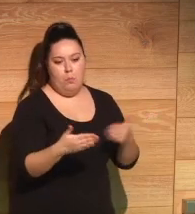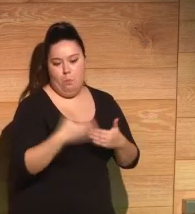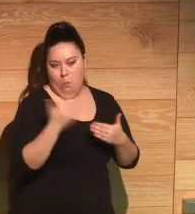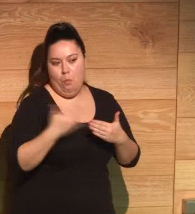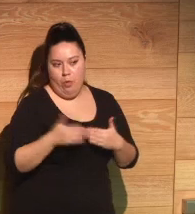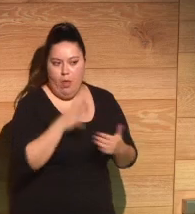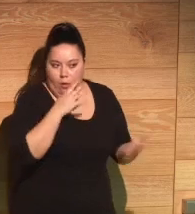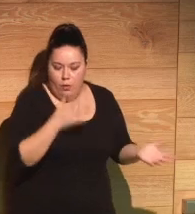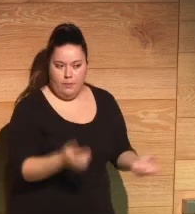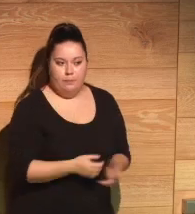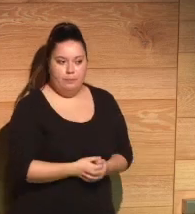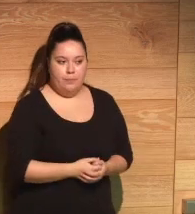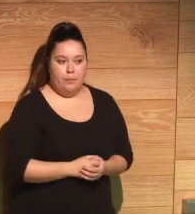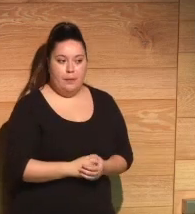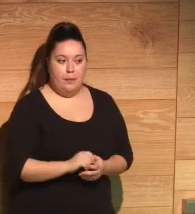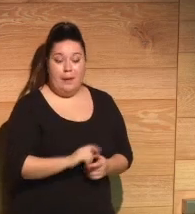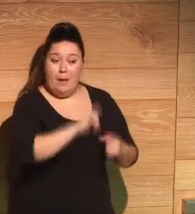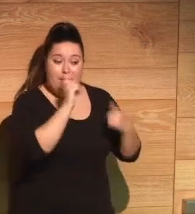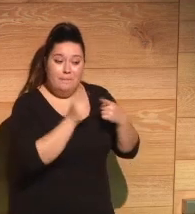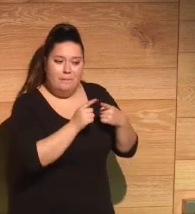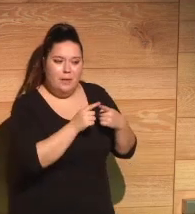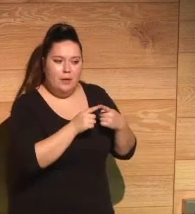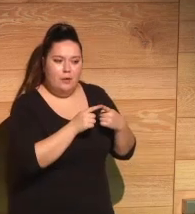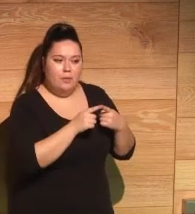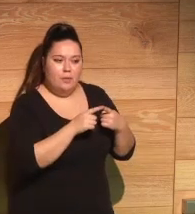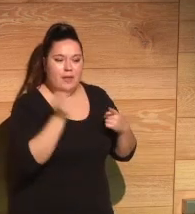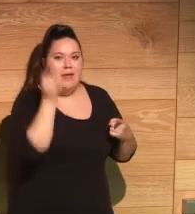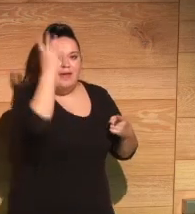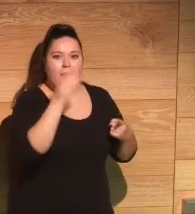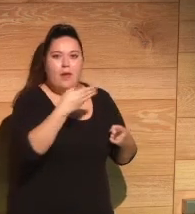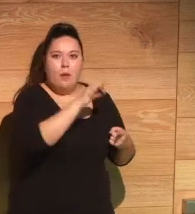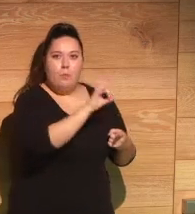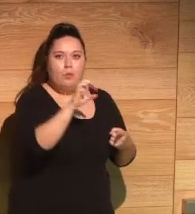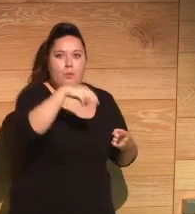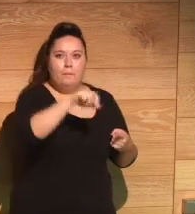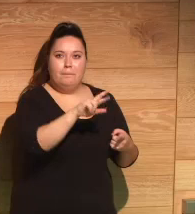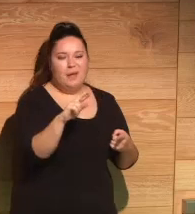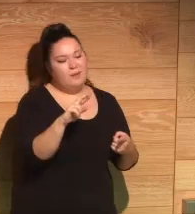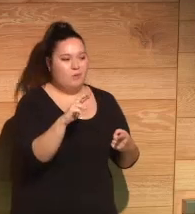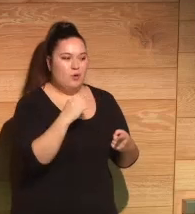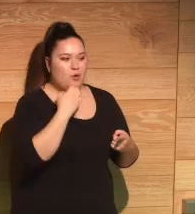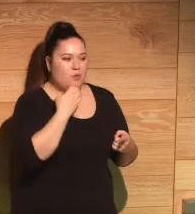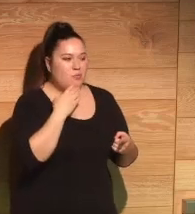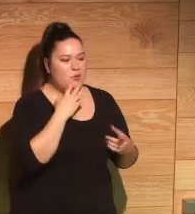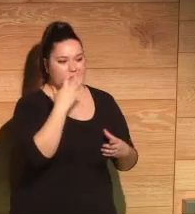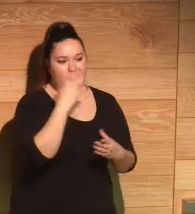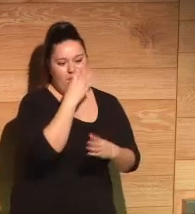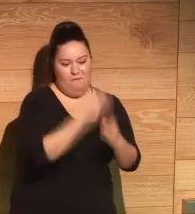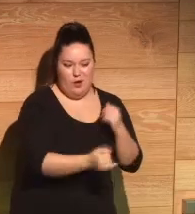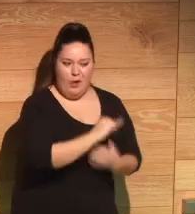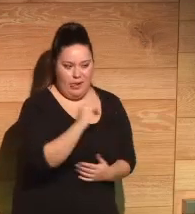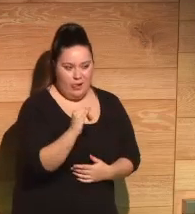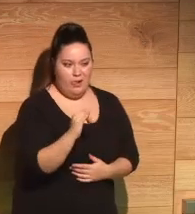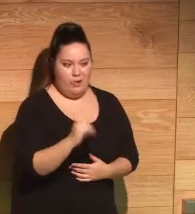referirse. Primero, la idea de los boomers me parece que está mal definida para lo que ocurre